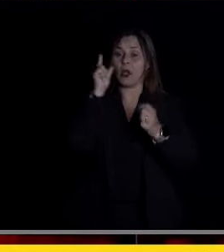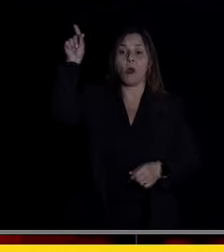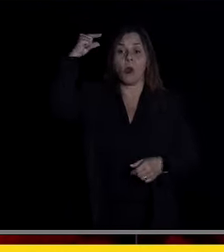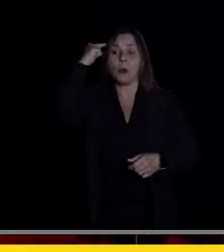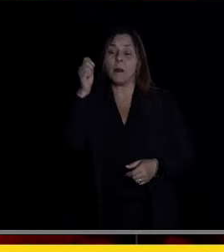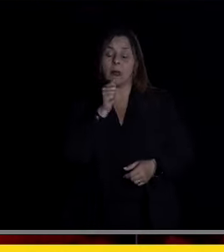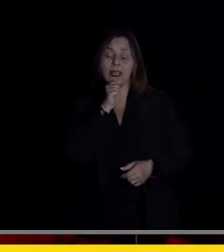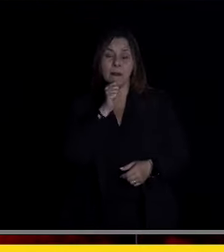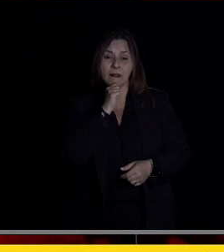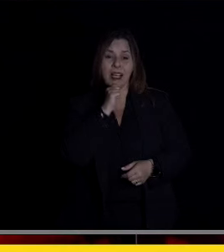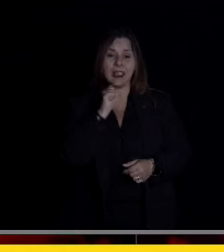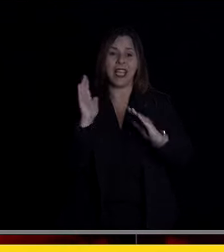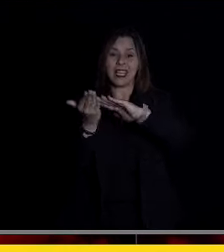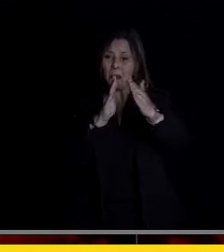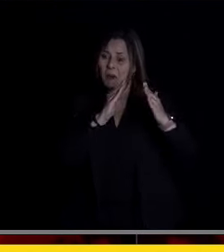privada y la ciudadanía,